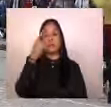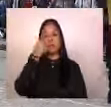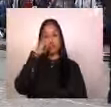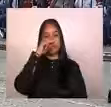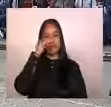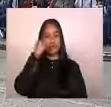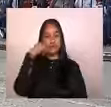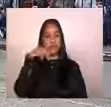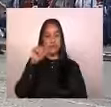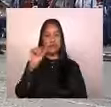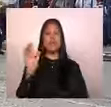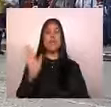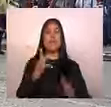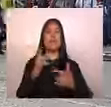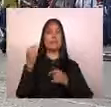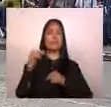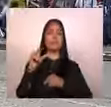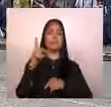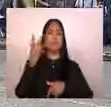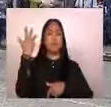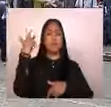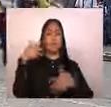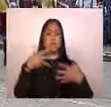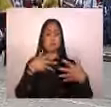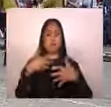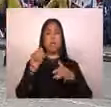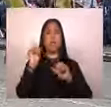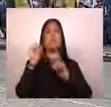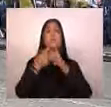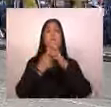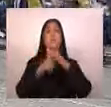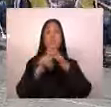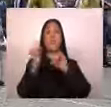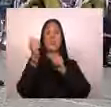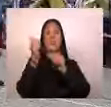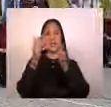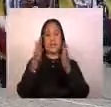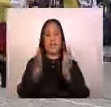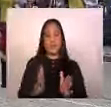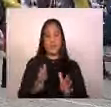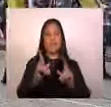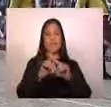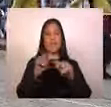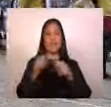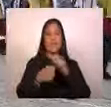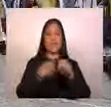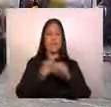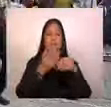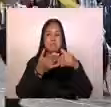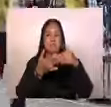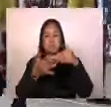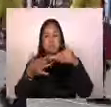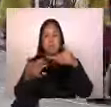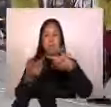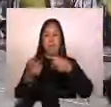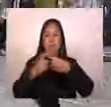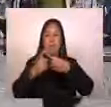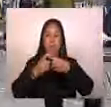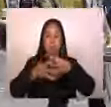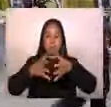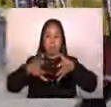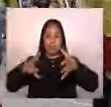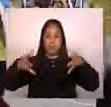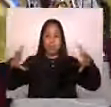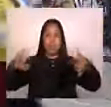Inicialmente su formato de estilo tradicional de guerra, con 15 estudiantes, los cuales en los años siguientes fueron